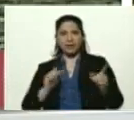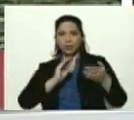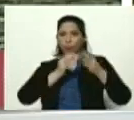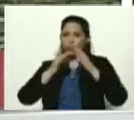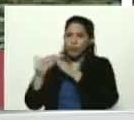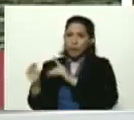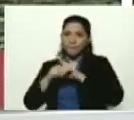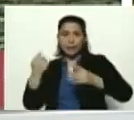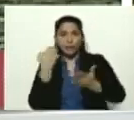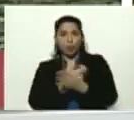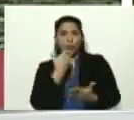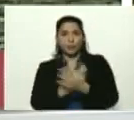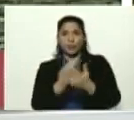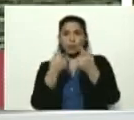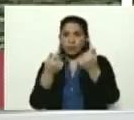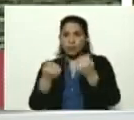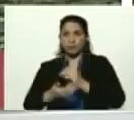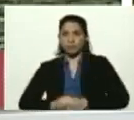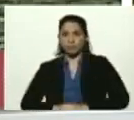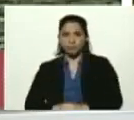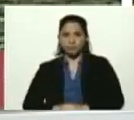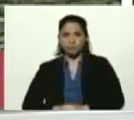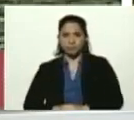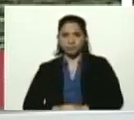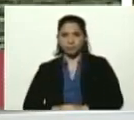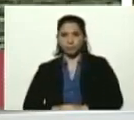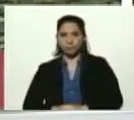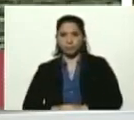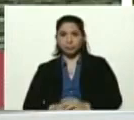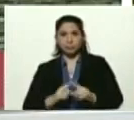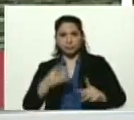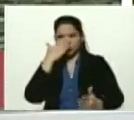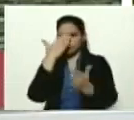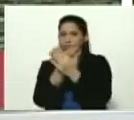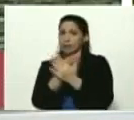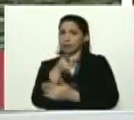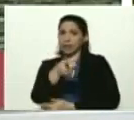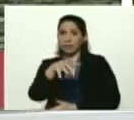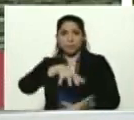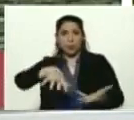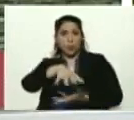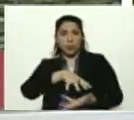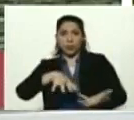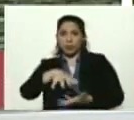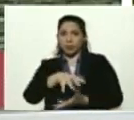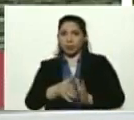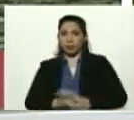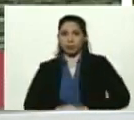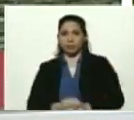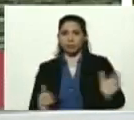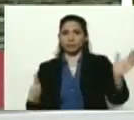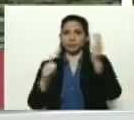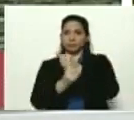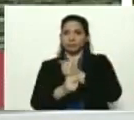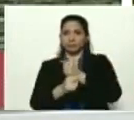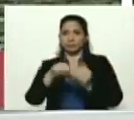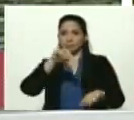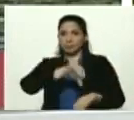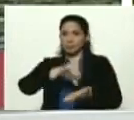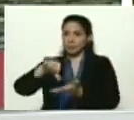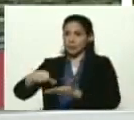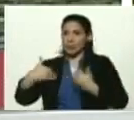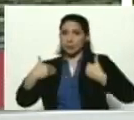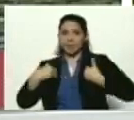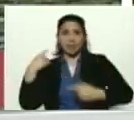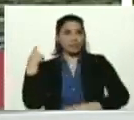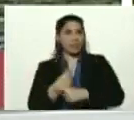comunidad, para la economía. Pero frente a estas circunstancias, teniendo detectados focos amenazas,